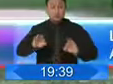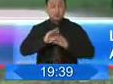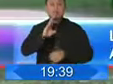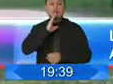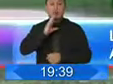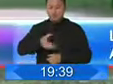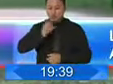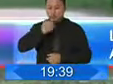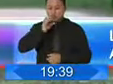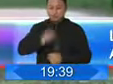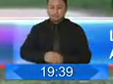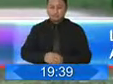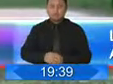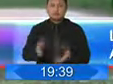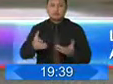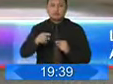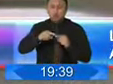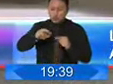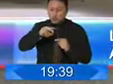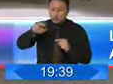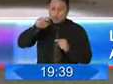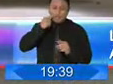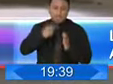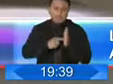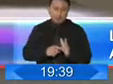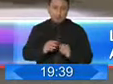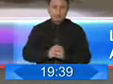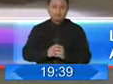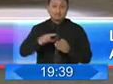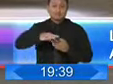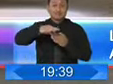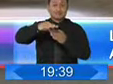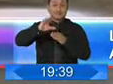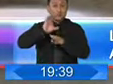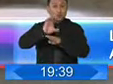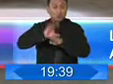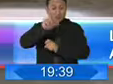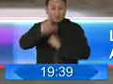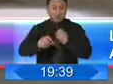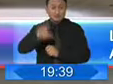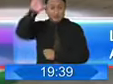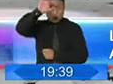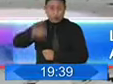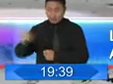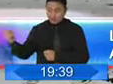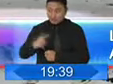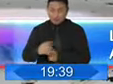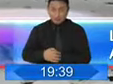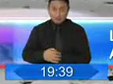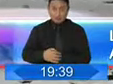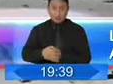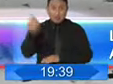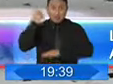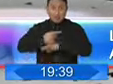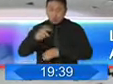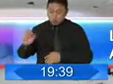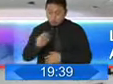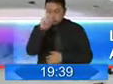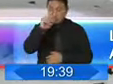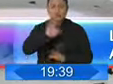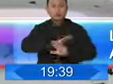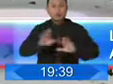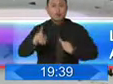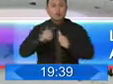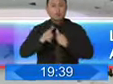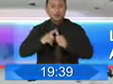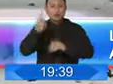saber cómo funciona el tema de la altura. Por ejemplo, los guías aconsejan a quienes vienen de la costa no subir el mismo día, sino aclimatarse